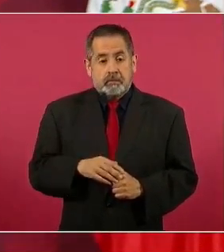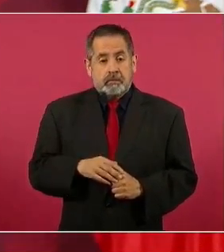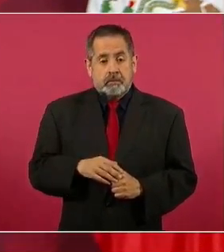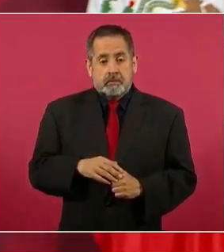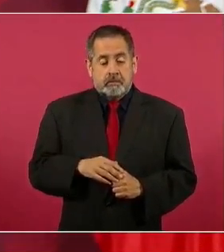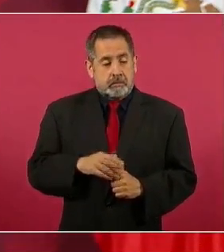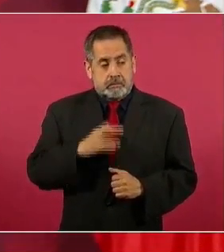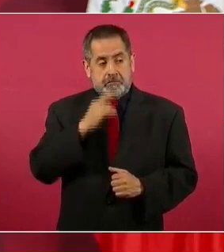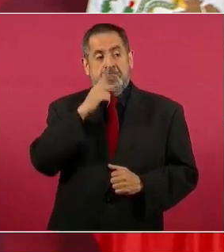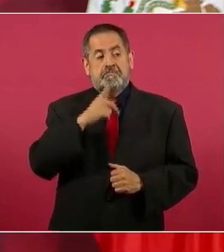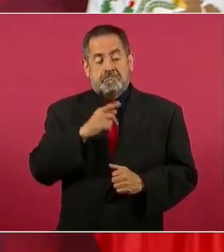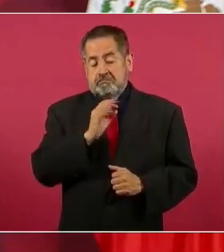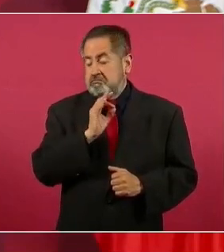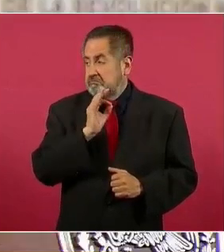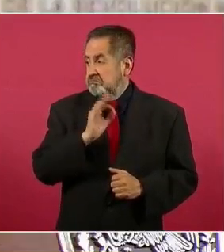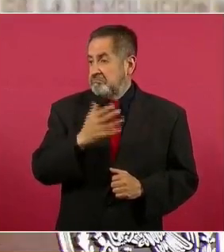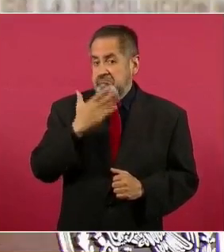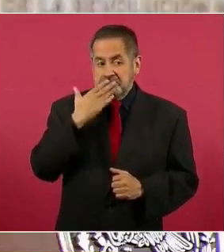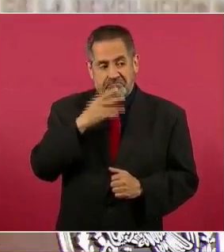muchísimo mejor